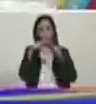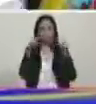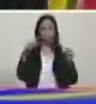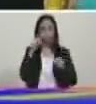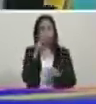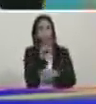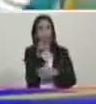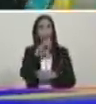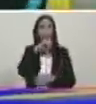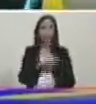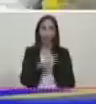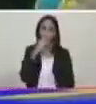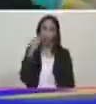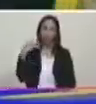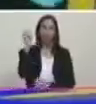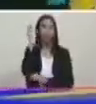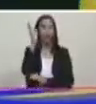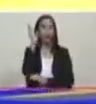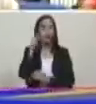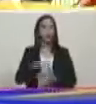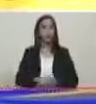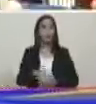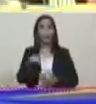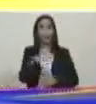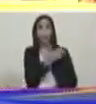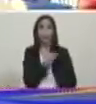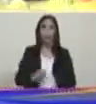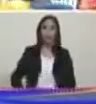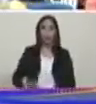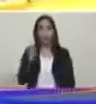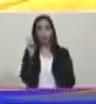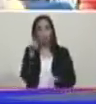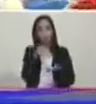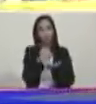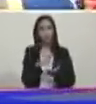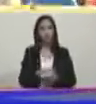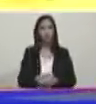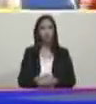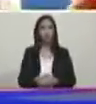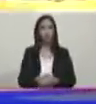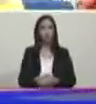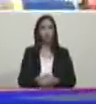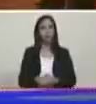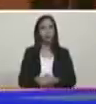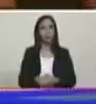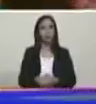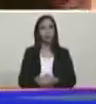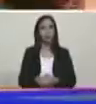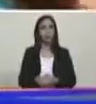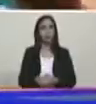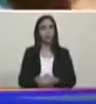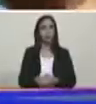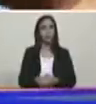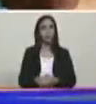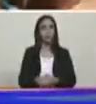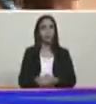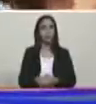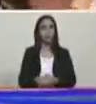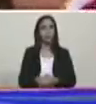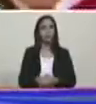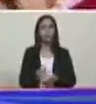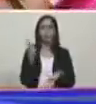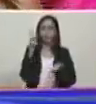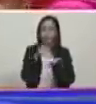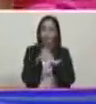que precisamente con la visita de nuestro presidente bolivariano, nuestro presidente socialista y revolucionario Nicolás Maduro Moro, estuvimos